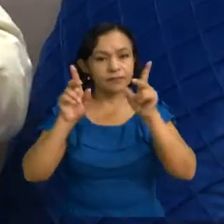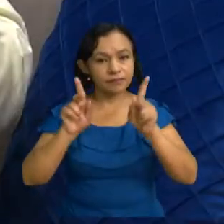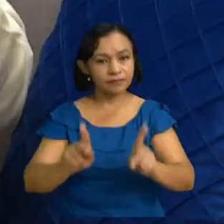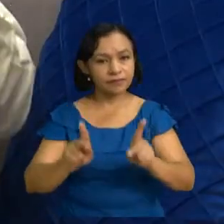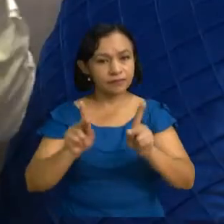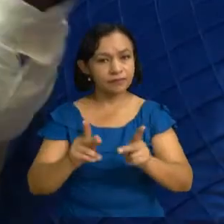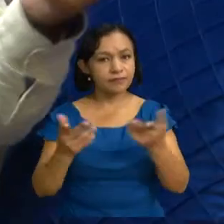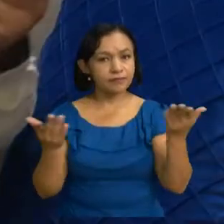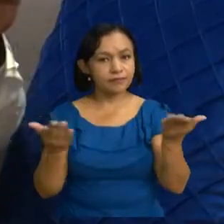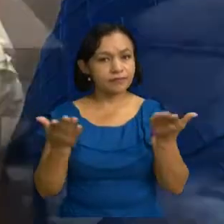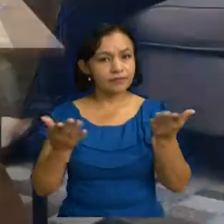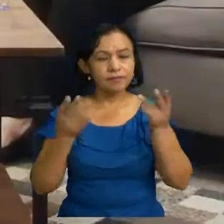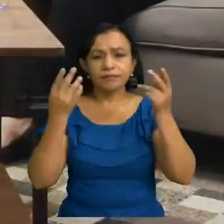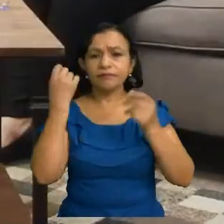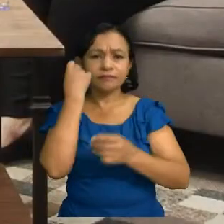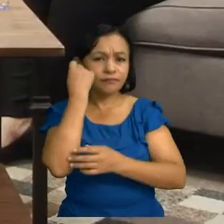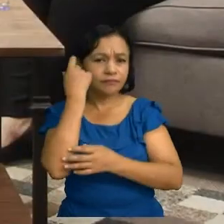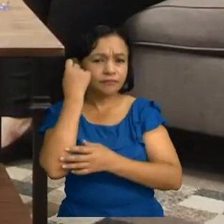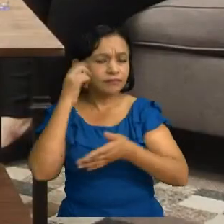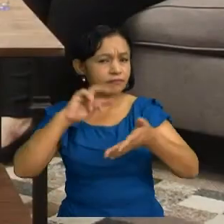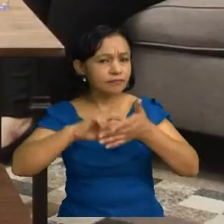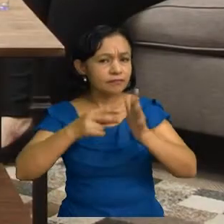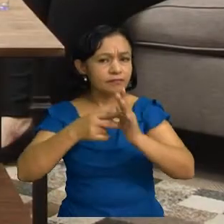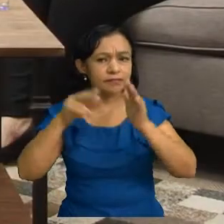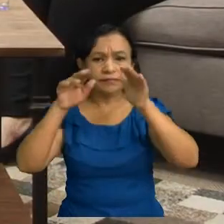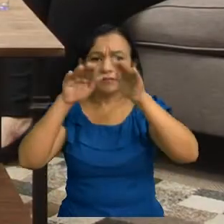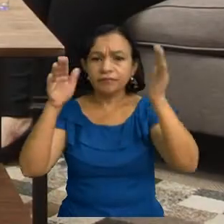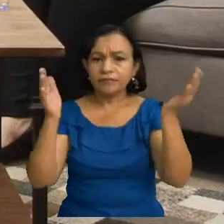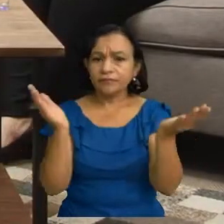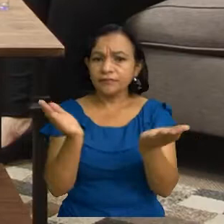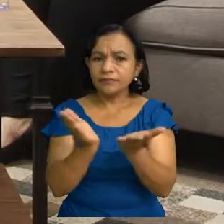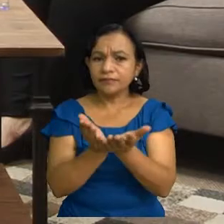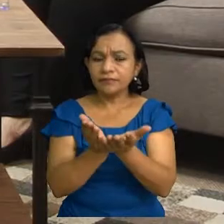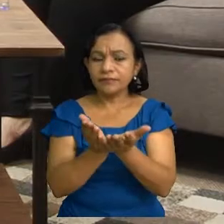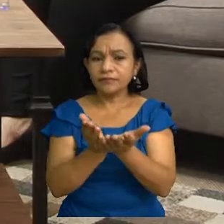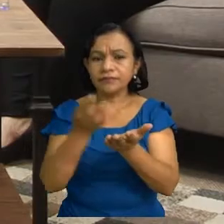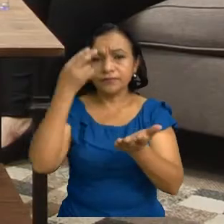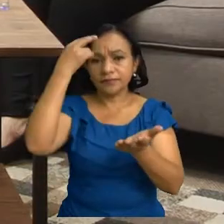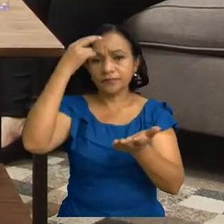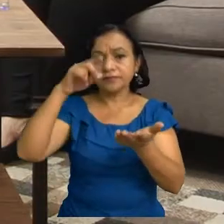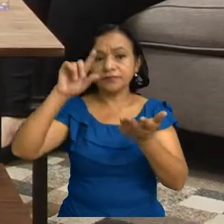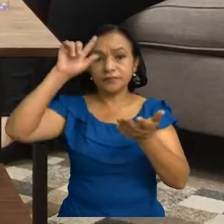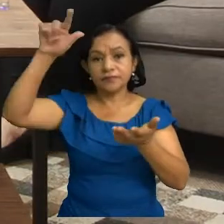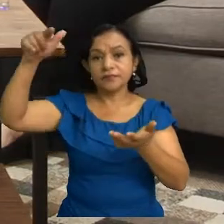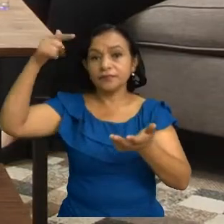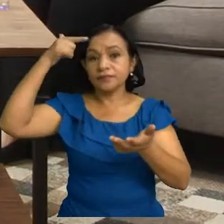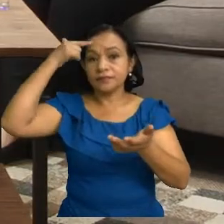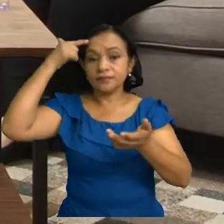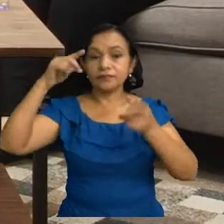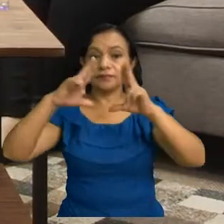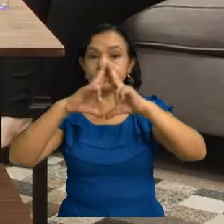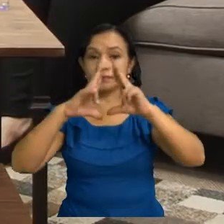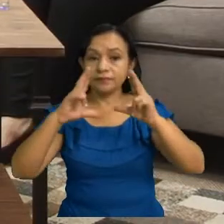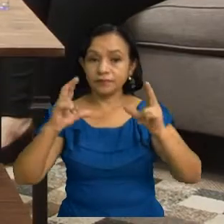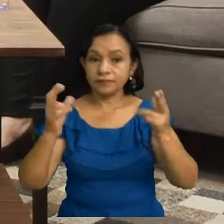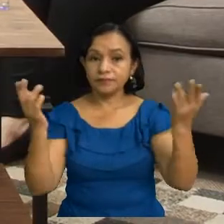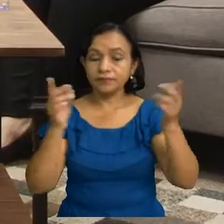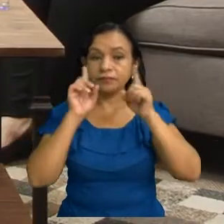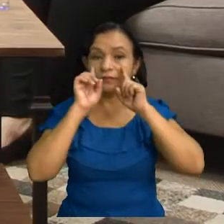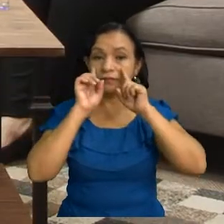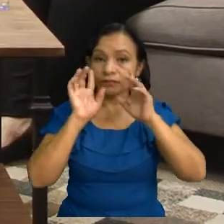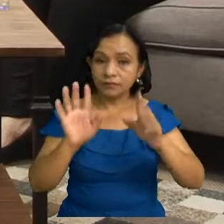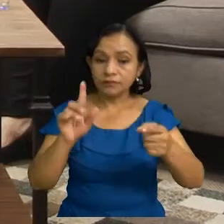entendido global que empieza a establecer el gobierno de reconciliación y unidad nacional aprovechamiento razonable en su cuido